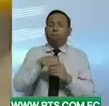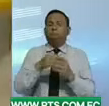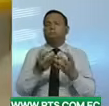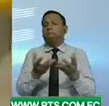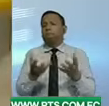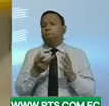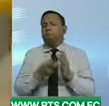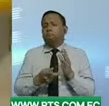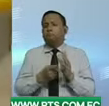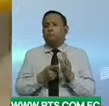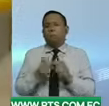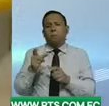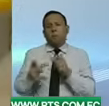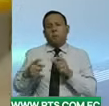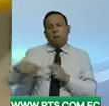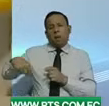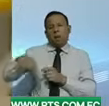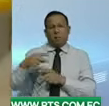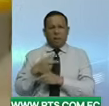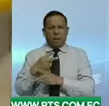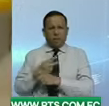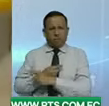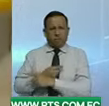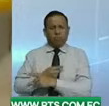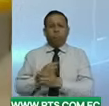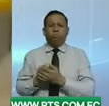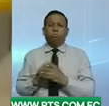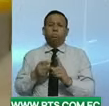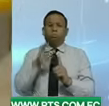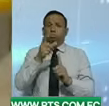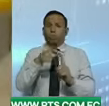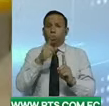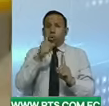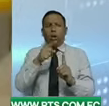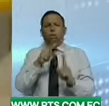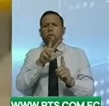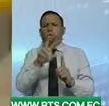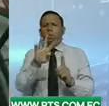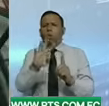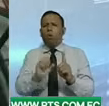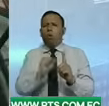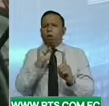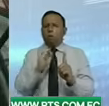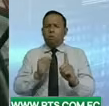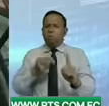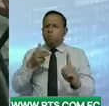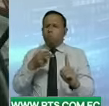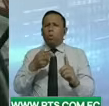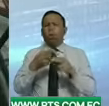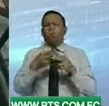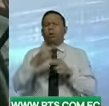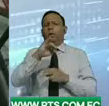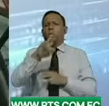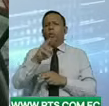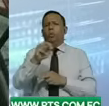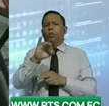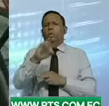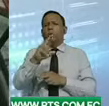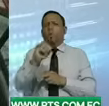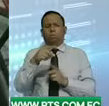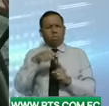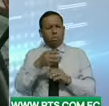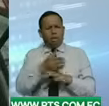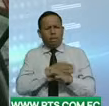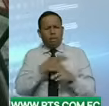Por acciones criminales es atentar la vida de un ciudadano de 34 años de edad, alias Junior, que no registra en